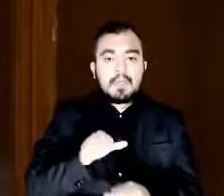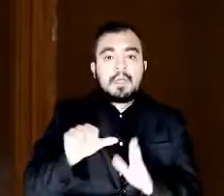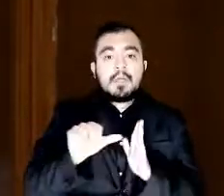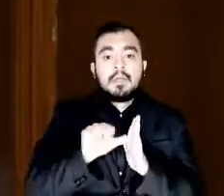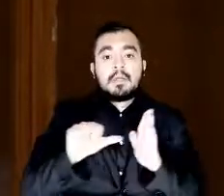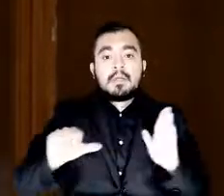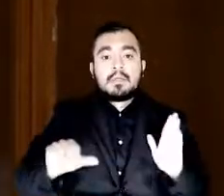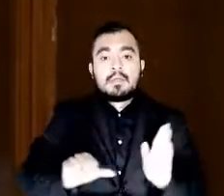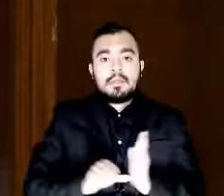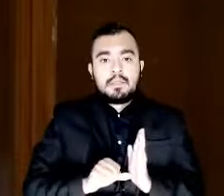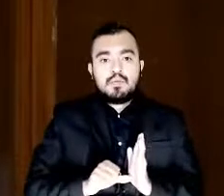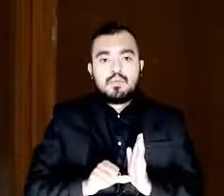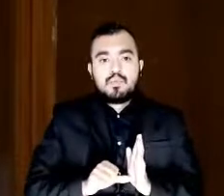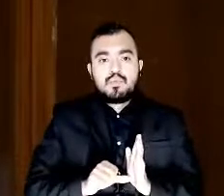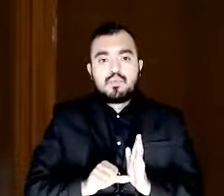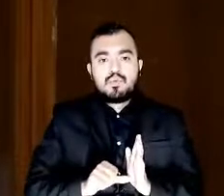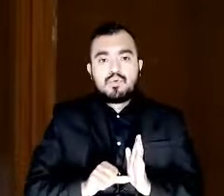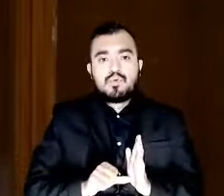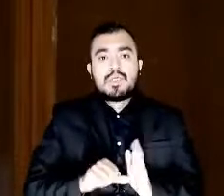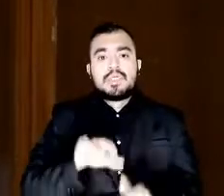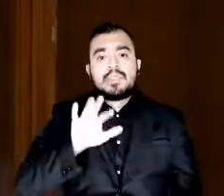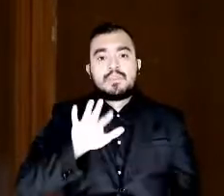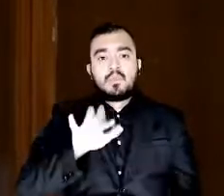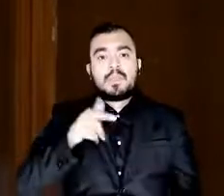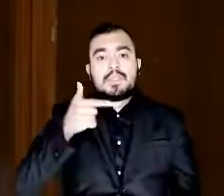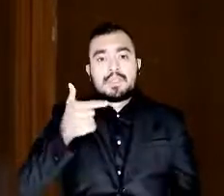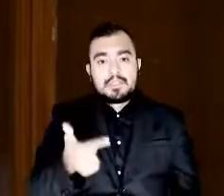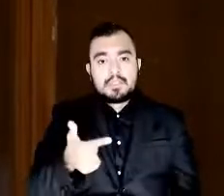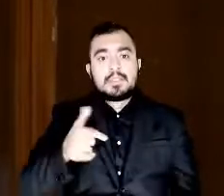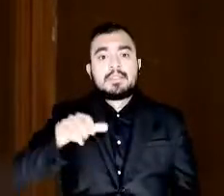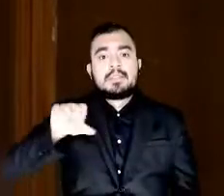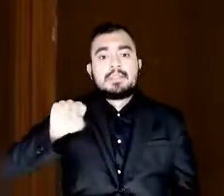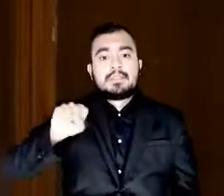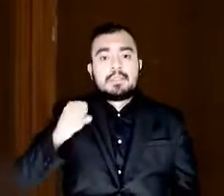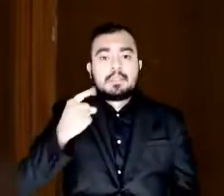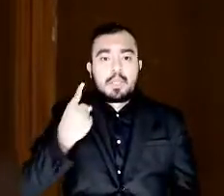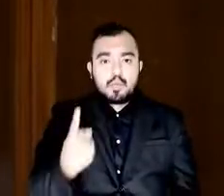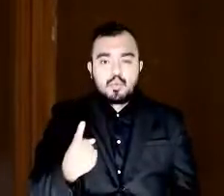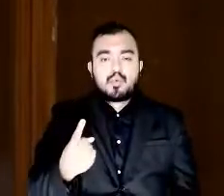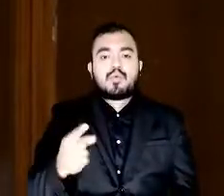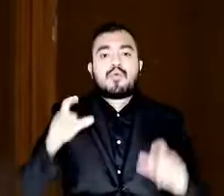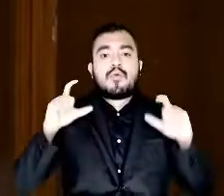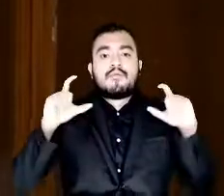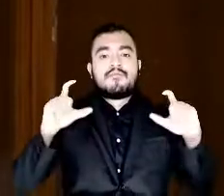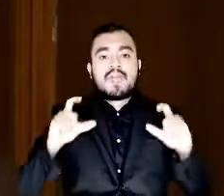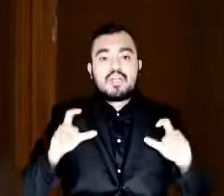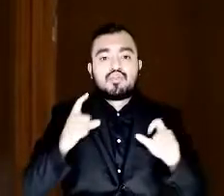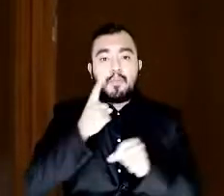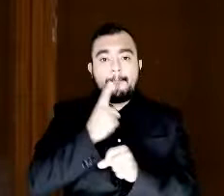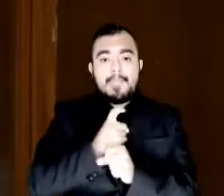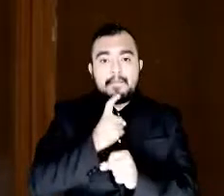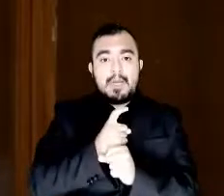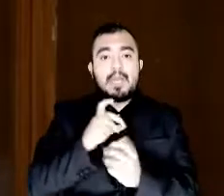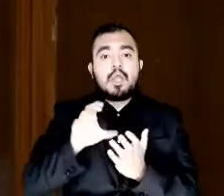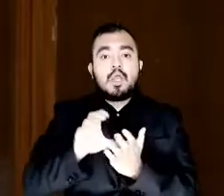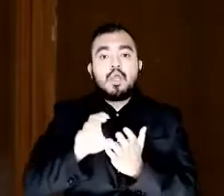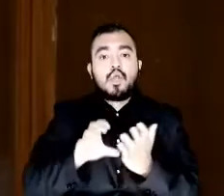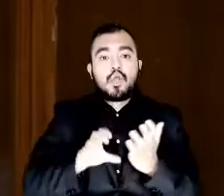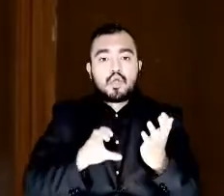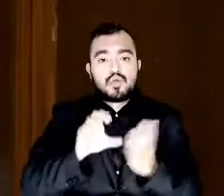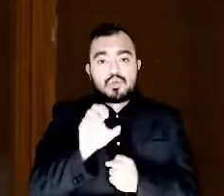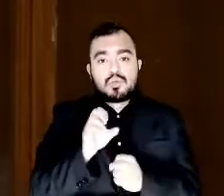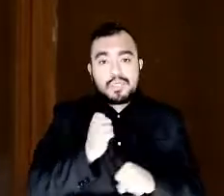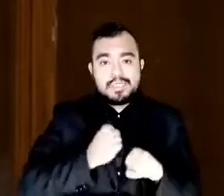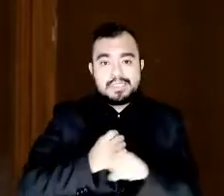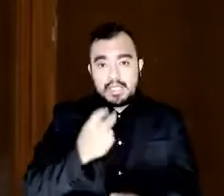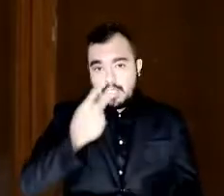artículos 57 y 61 fracción primera de la constitución política del